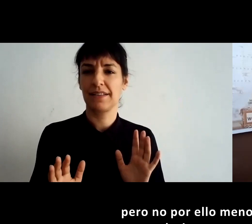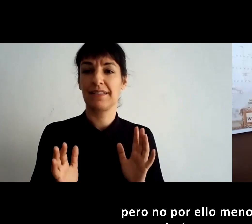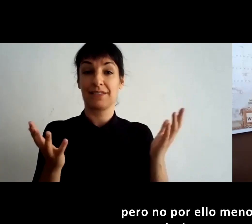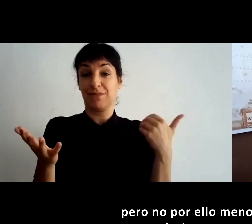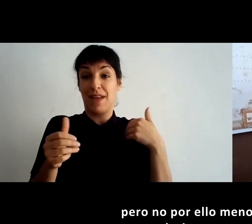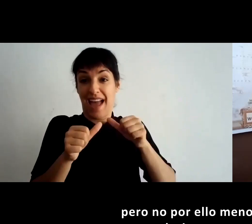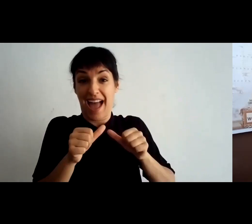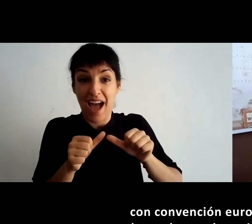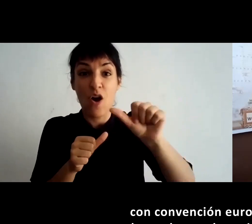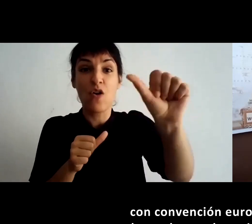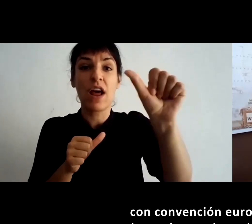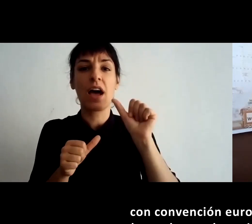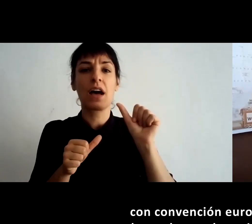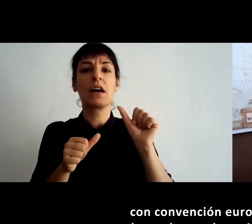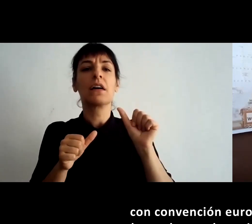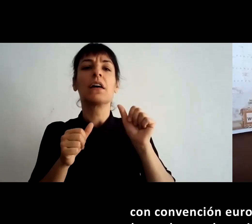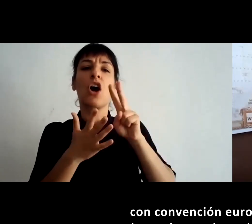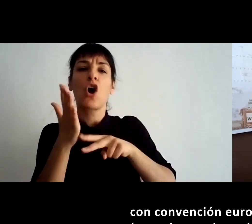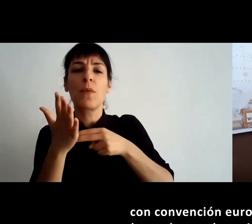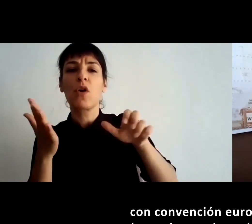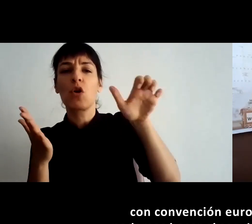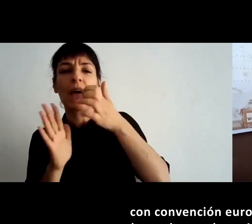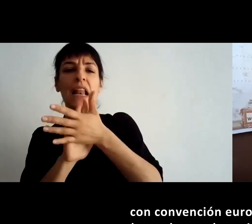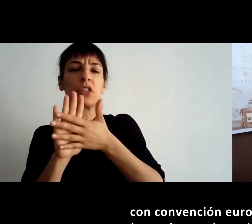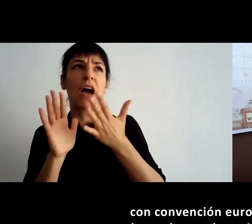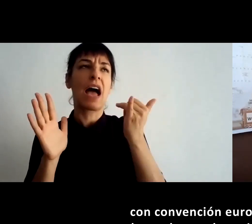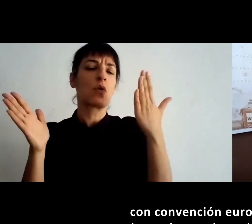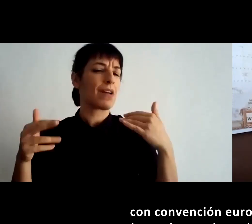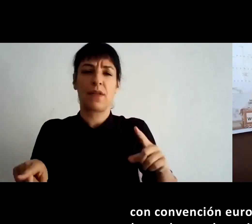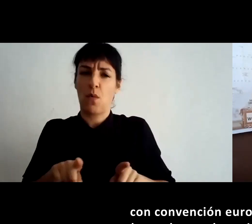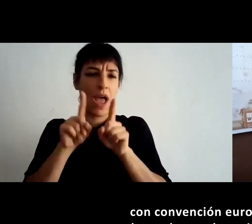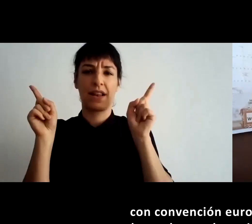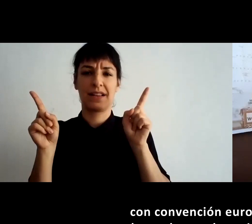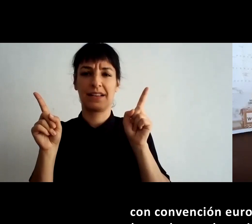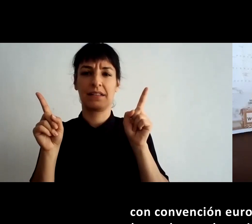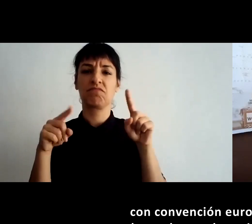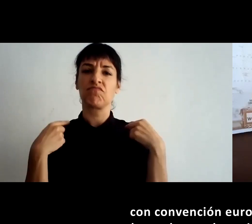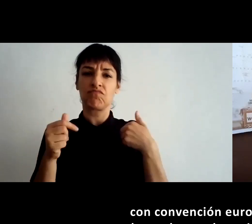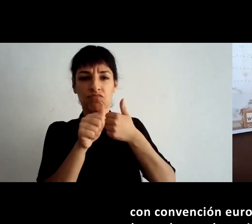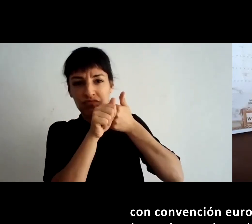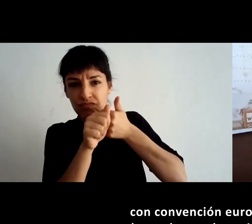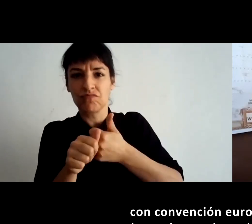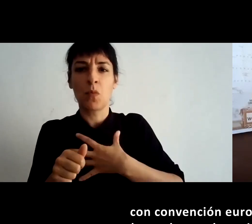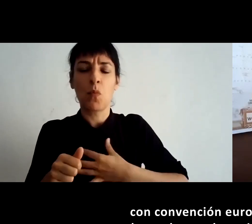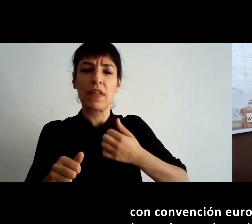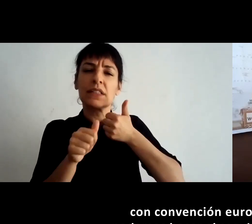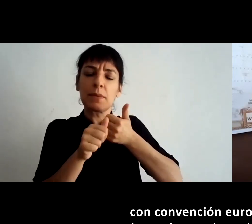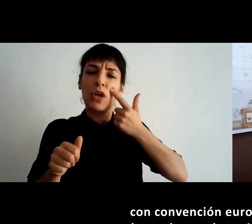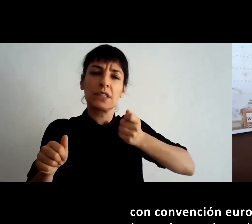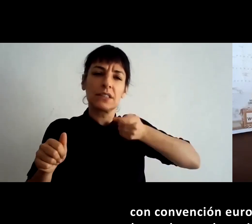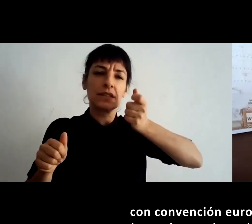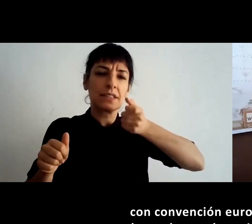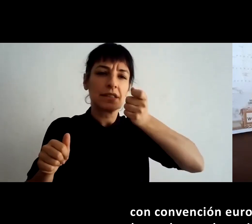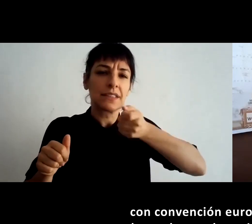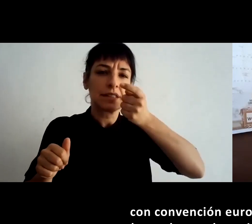de ahora, con Convención Europea o sin ella, podamos hacer este seguimiento periódico de la